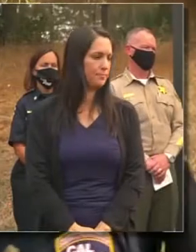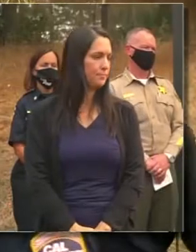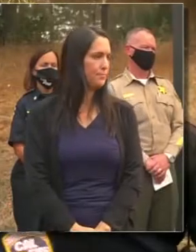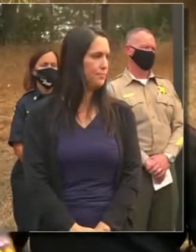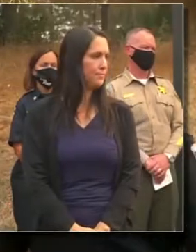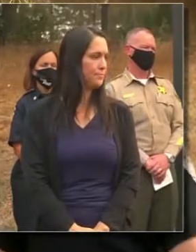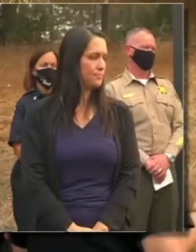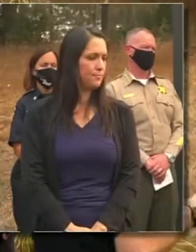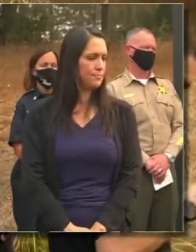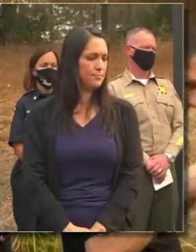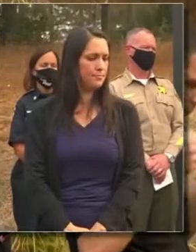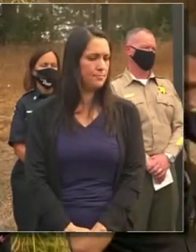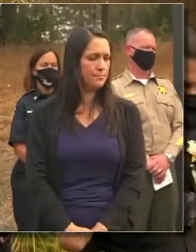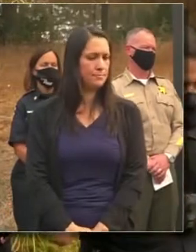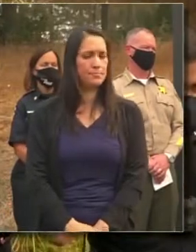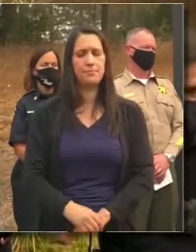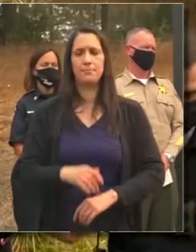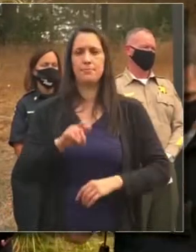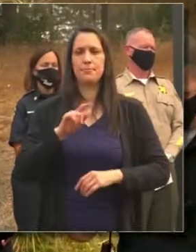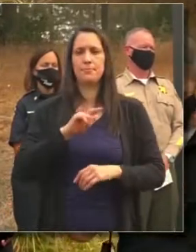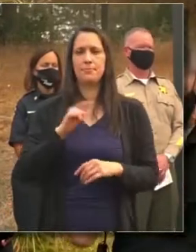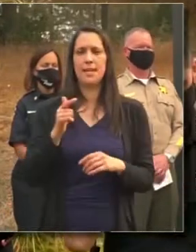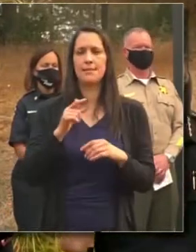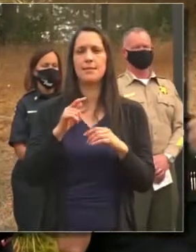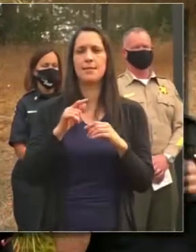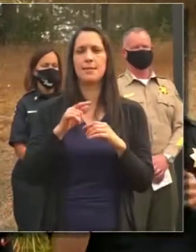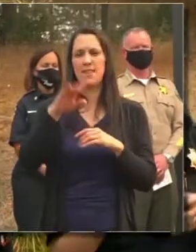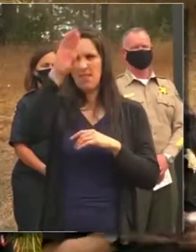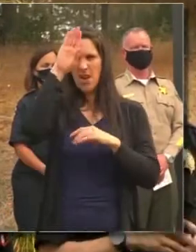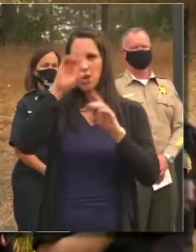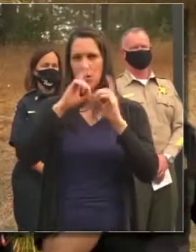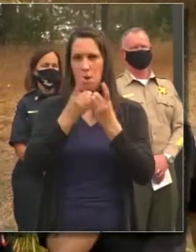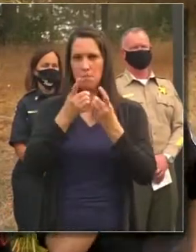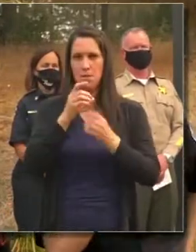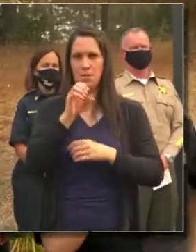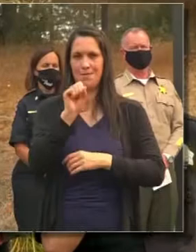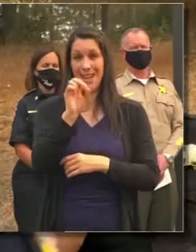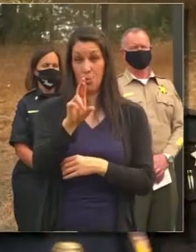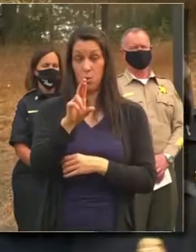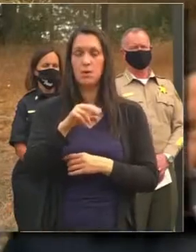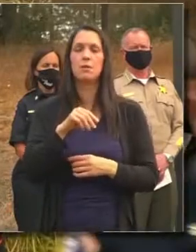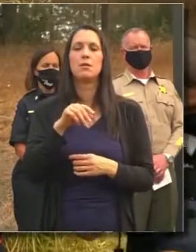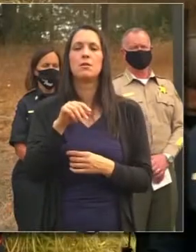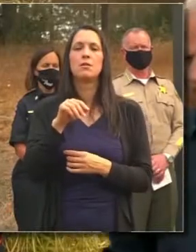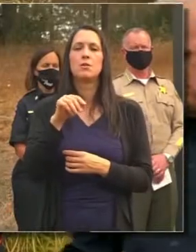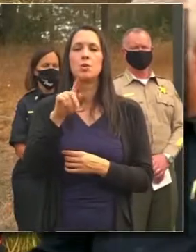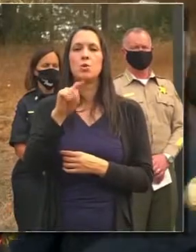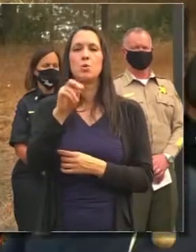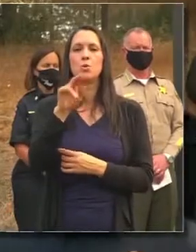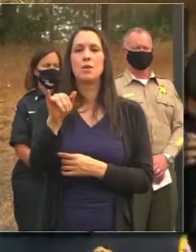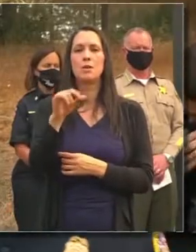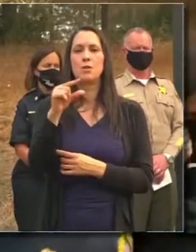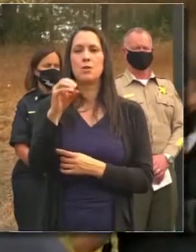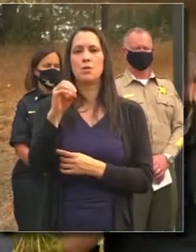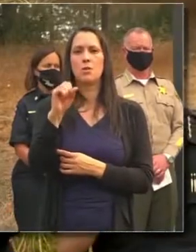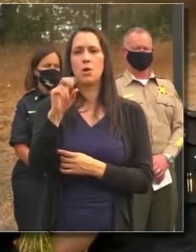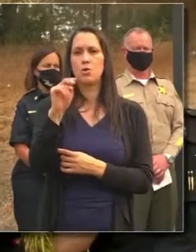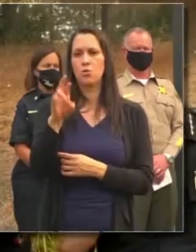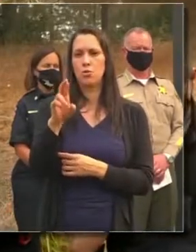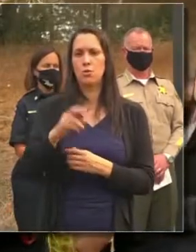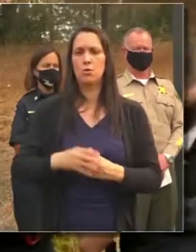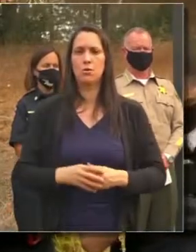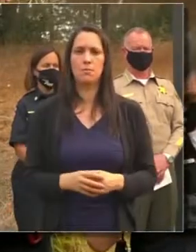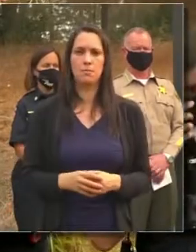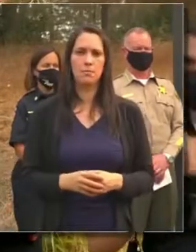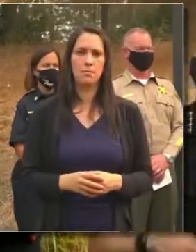asistencia hablando desde el departamento de bomberos de la ciudad de santa rosa aquí está el jefe de